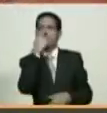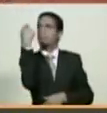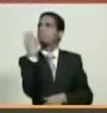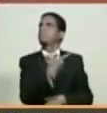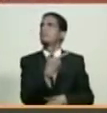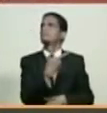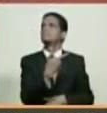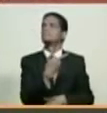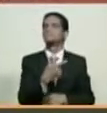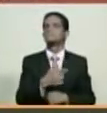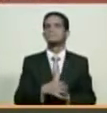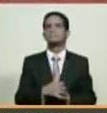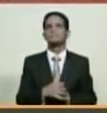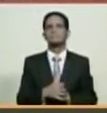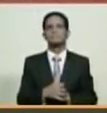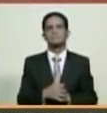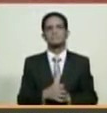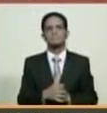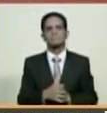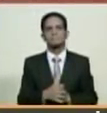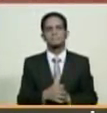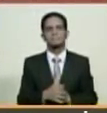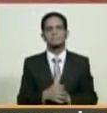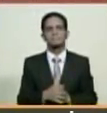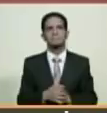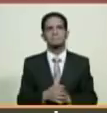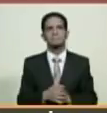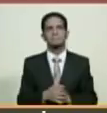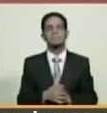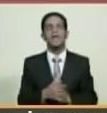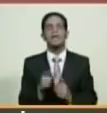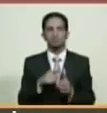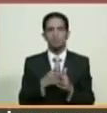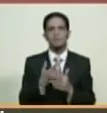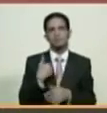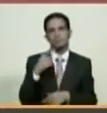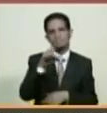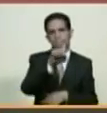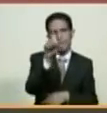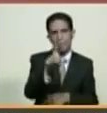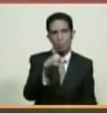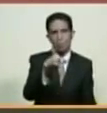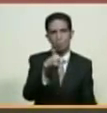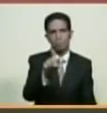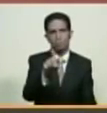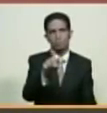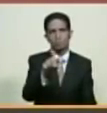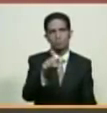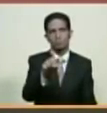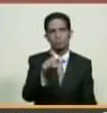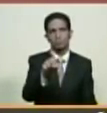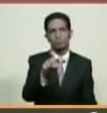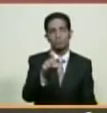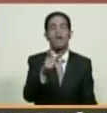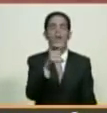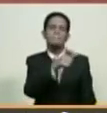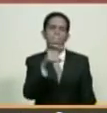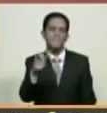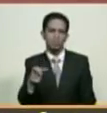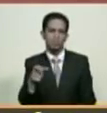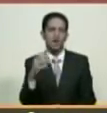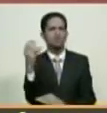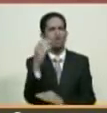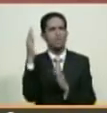que lo recogieran del piso. Yo le quiero preguntar a nuestras hermanas y hermanos colombianos